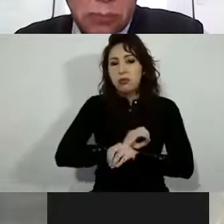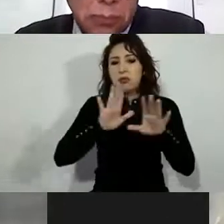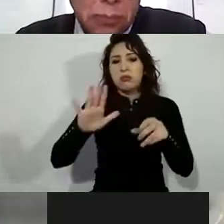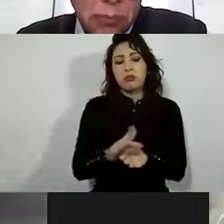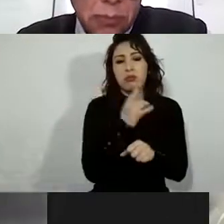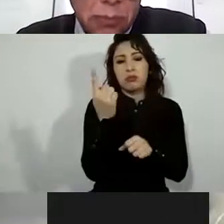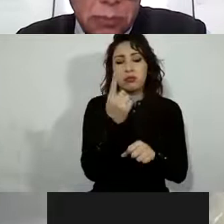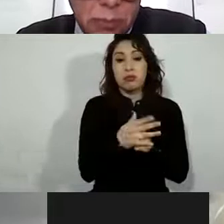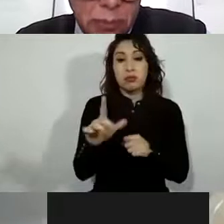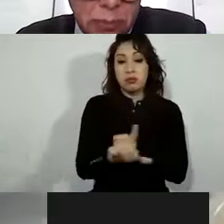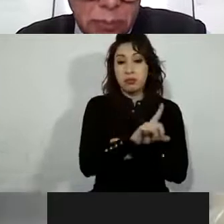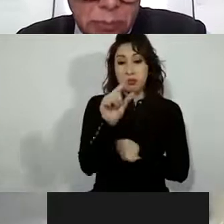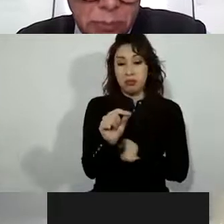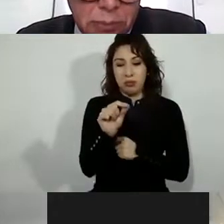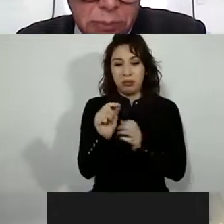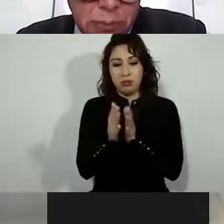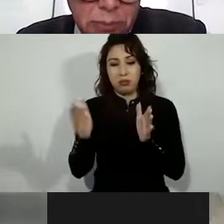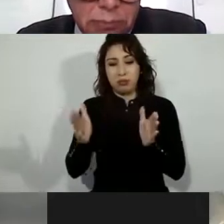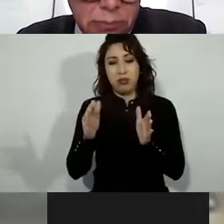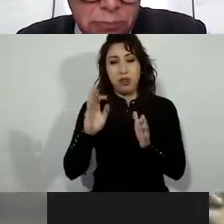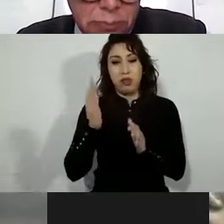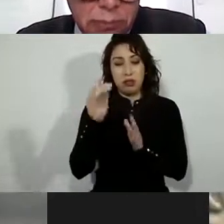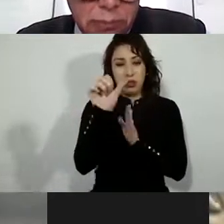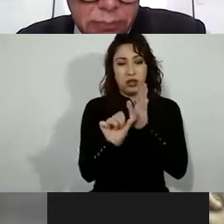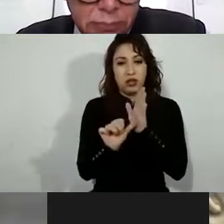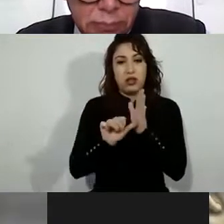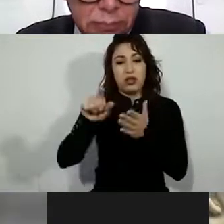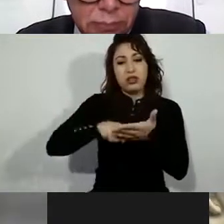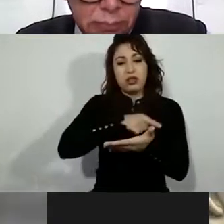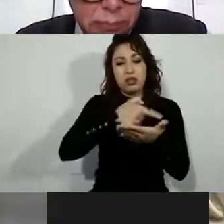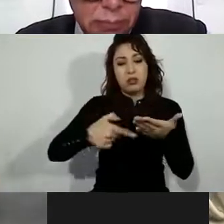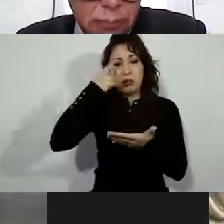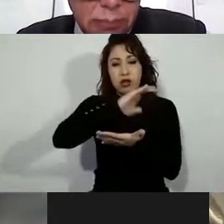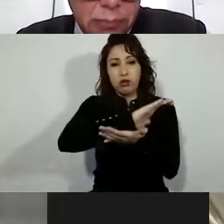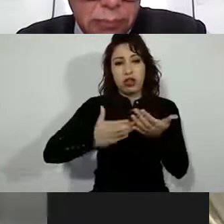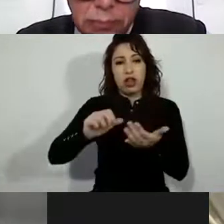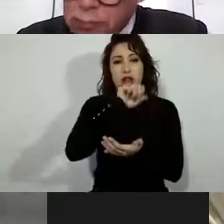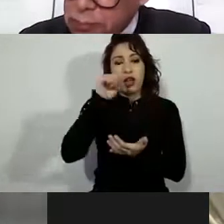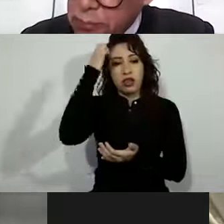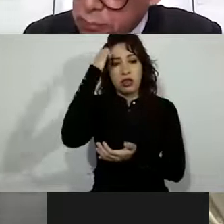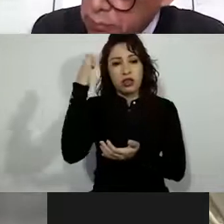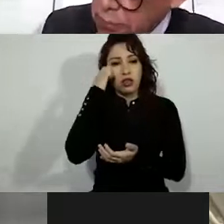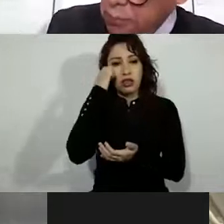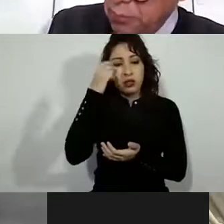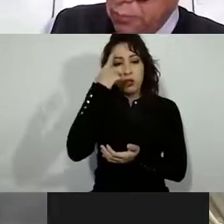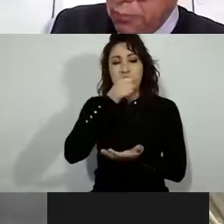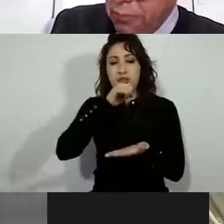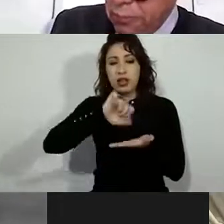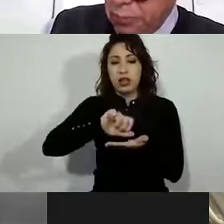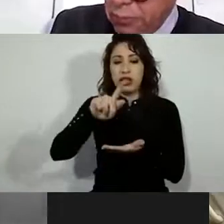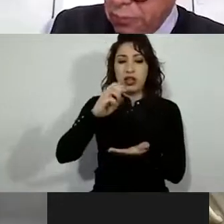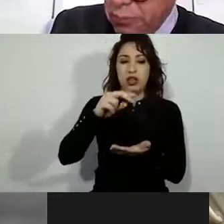mes de febrero se dio a conocer sobre la cancelación de los contratos de estacionamientos para mandos medios, secretarios técnicos y